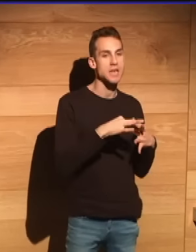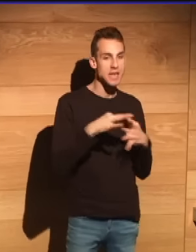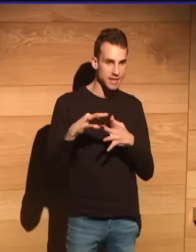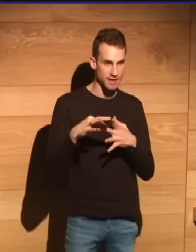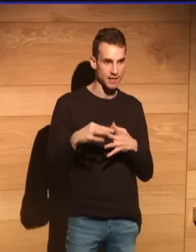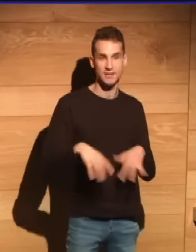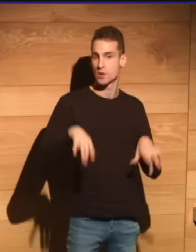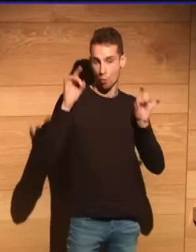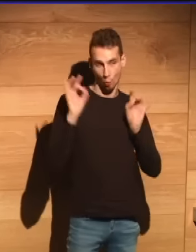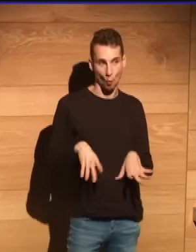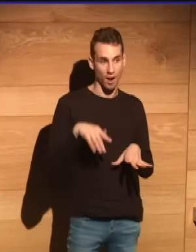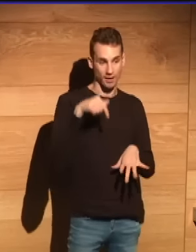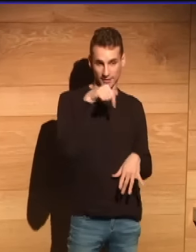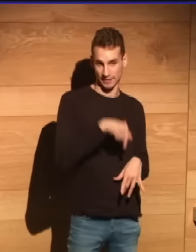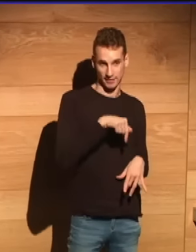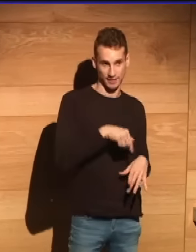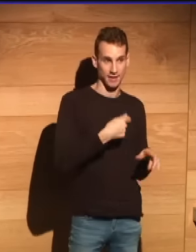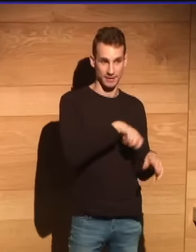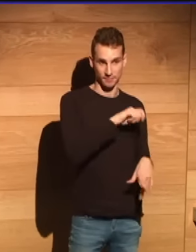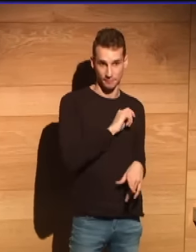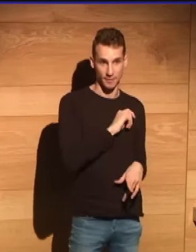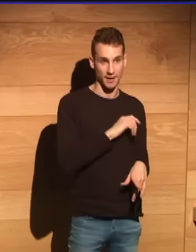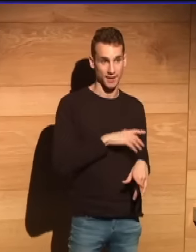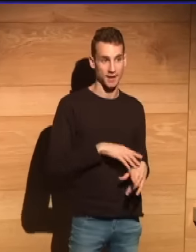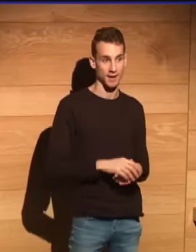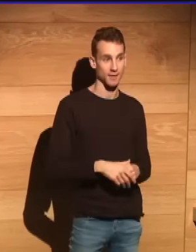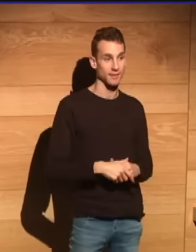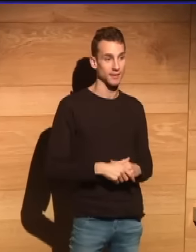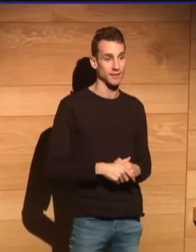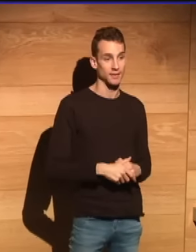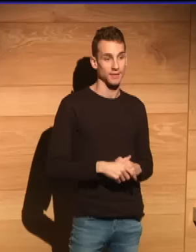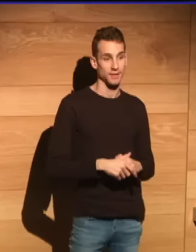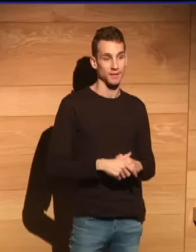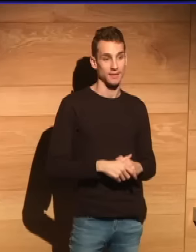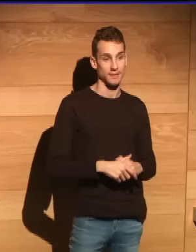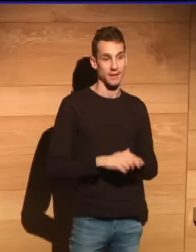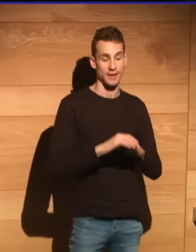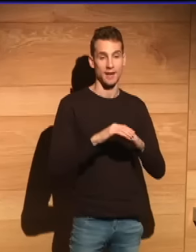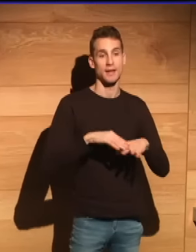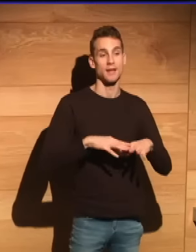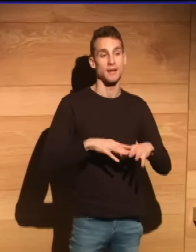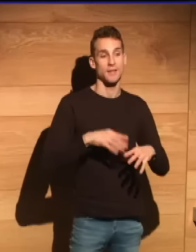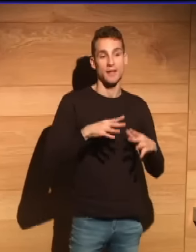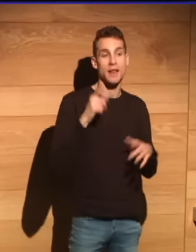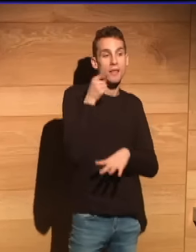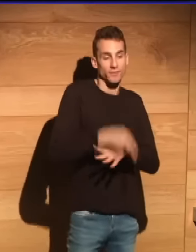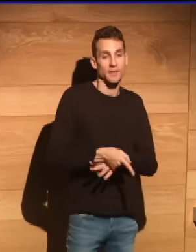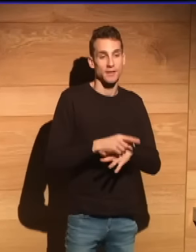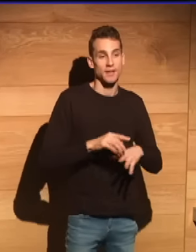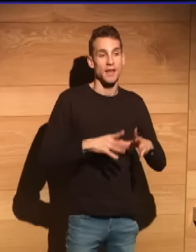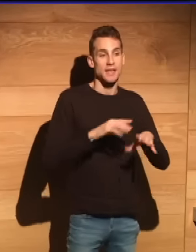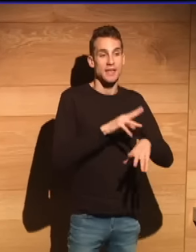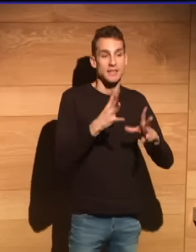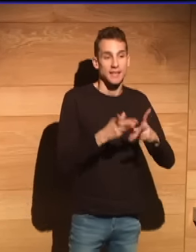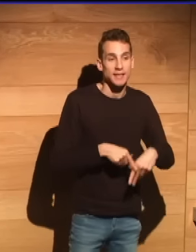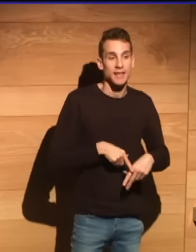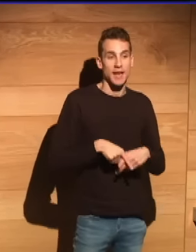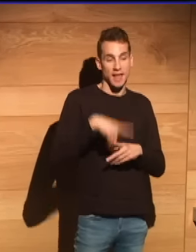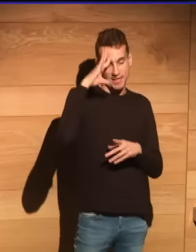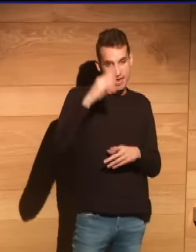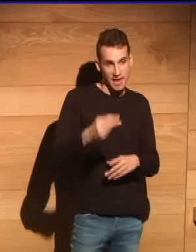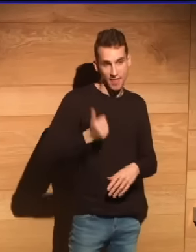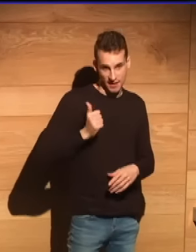tenemos en estos momentos en España al frente de la Secretaría de Estado de Inteligencia Artificial y Digitalización, creo que podemos estar